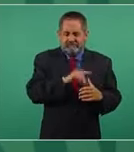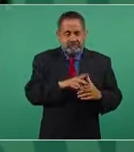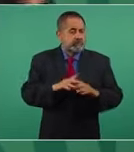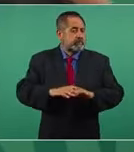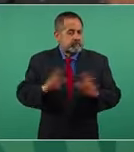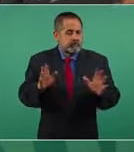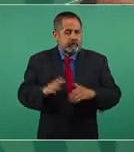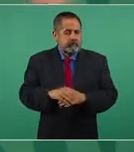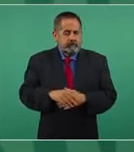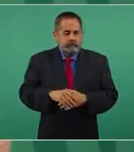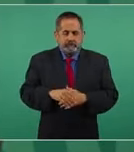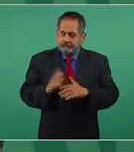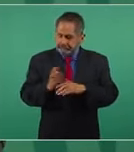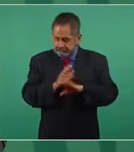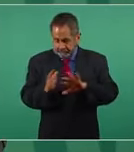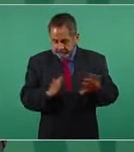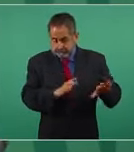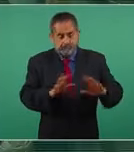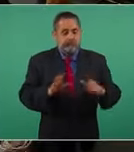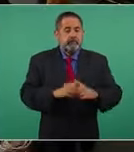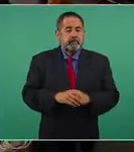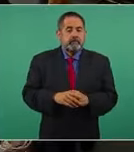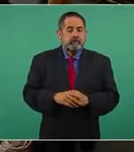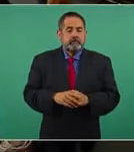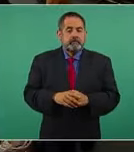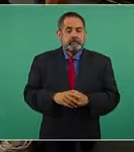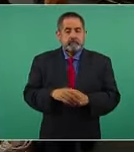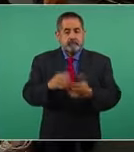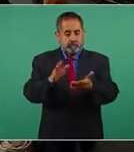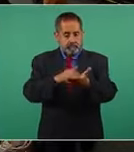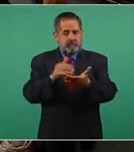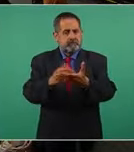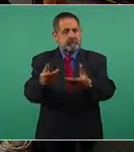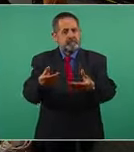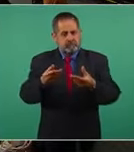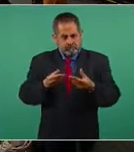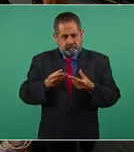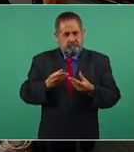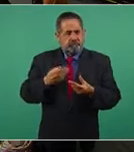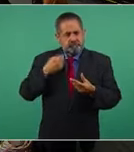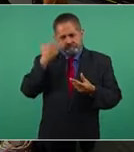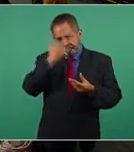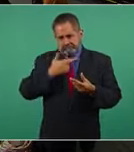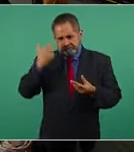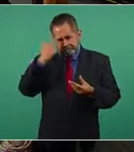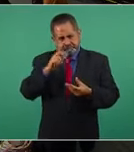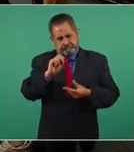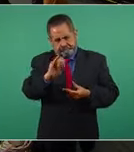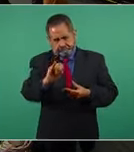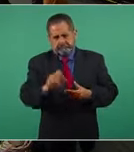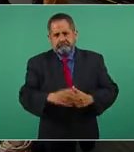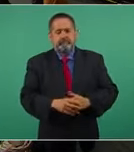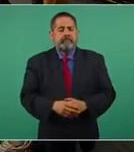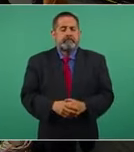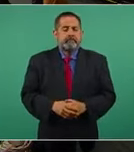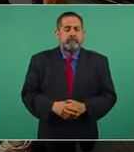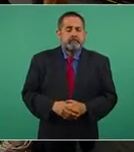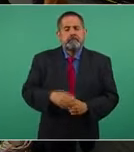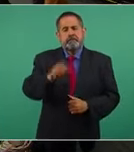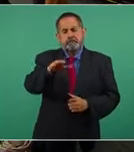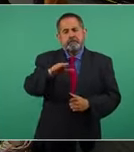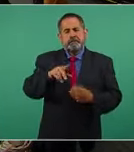Pero eso es otro asunto. Entonces, ya nos entregas tus papeles y los vemos. Sí. Presidente, sobre el mismo